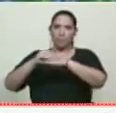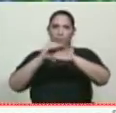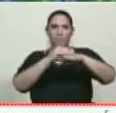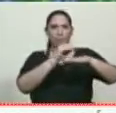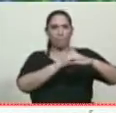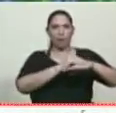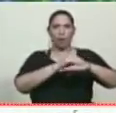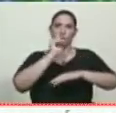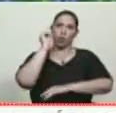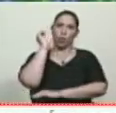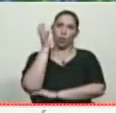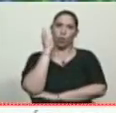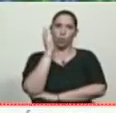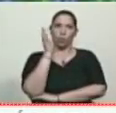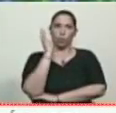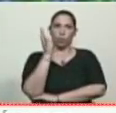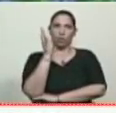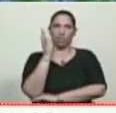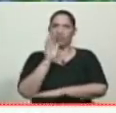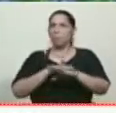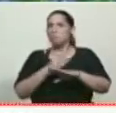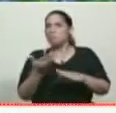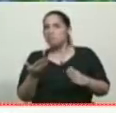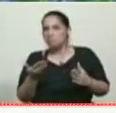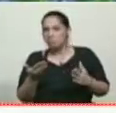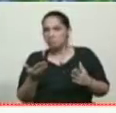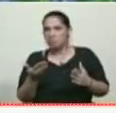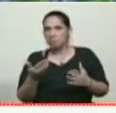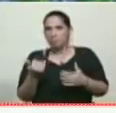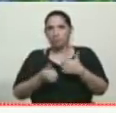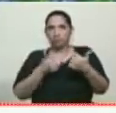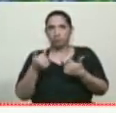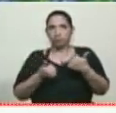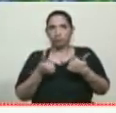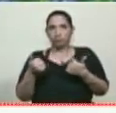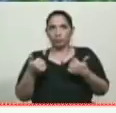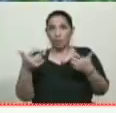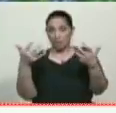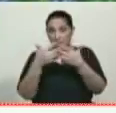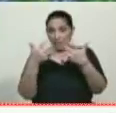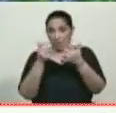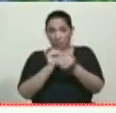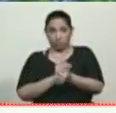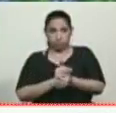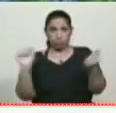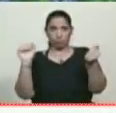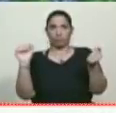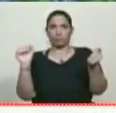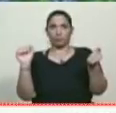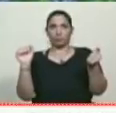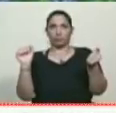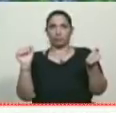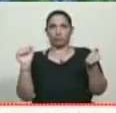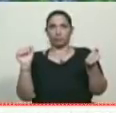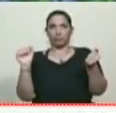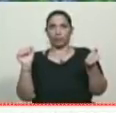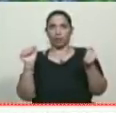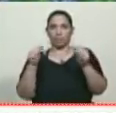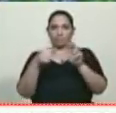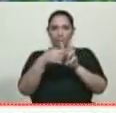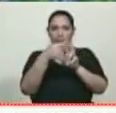congreso. ¿Un congreso por qué? Una guerra de liberación se cimenta en tres